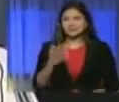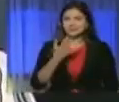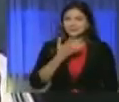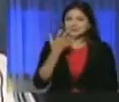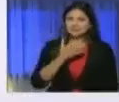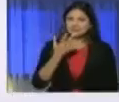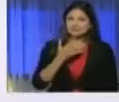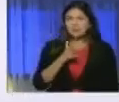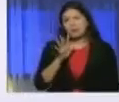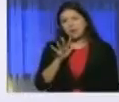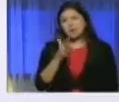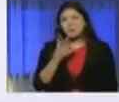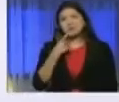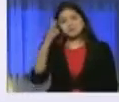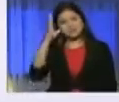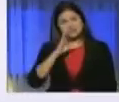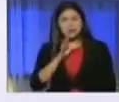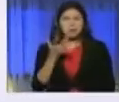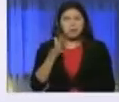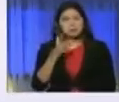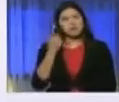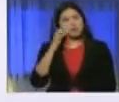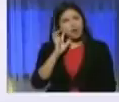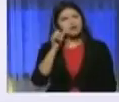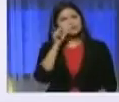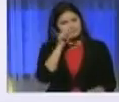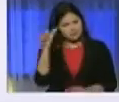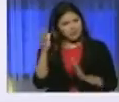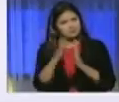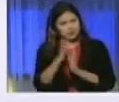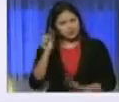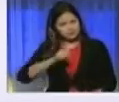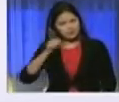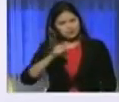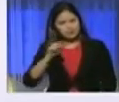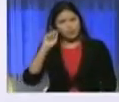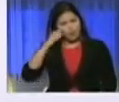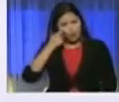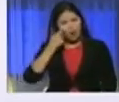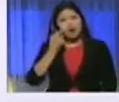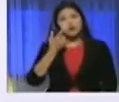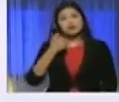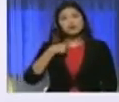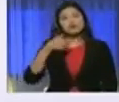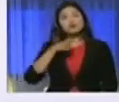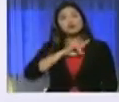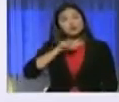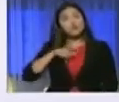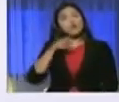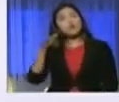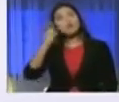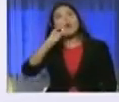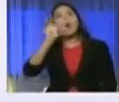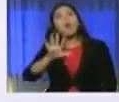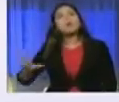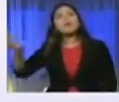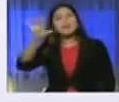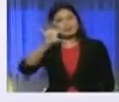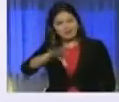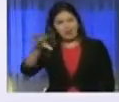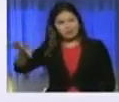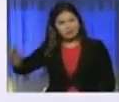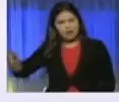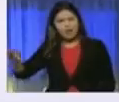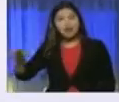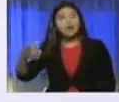Más o menos, dice Silvia. Semana Santa, claro que era Semana Santa, porque nosotros estábamos en Oriente y nos llamaron que el comandante Chávez está